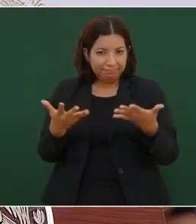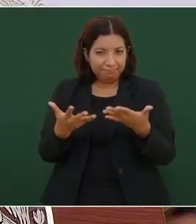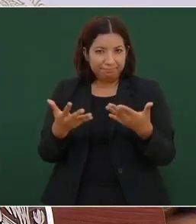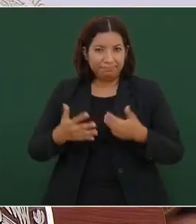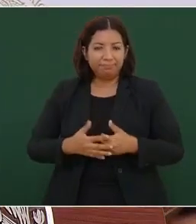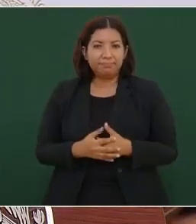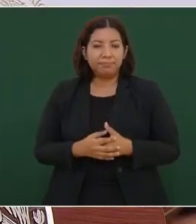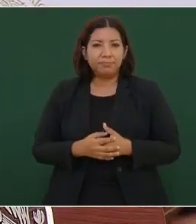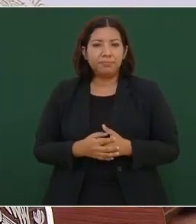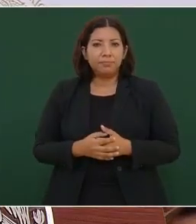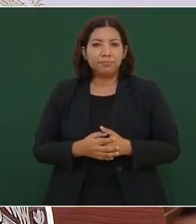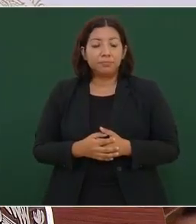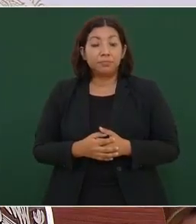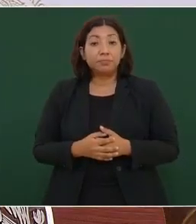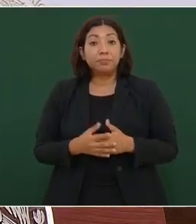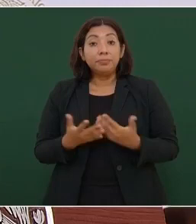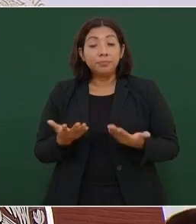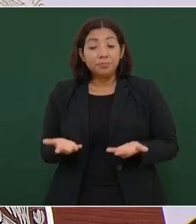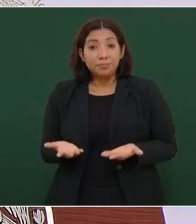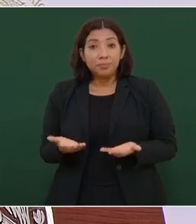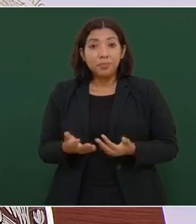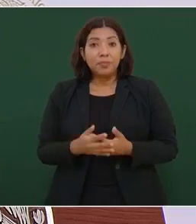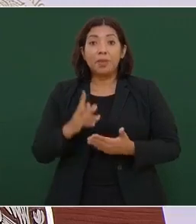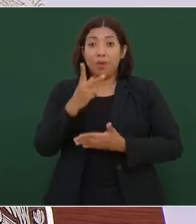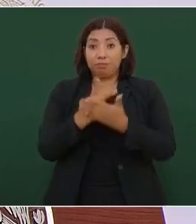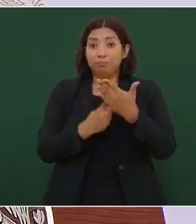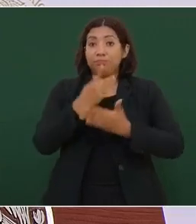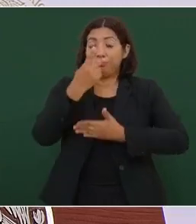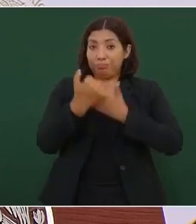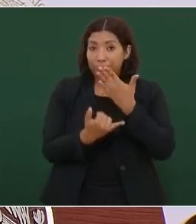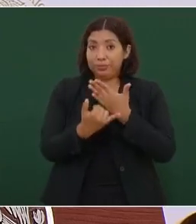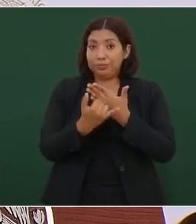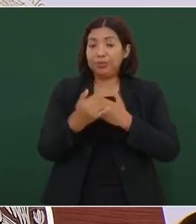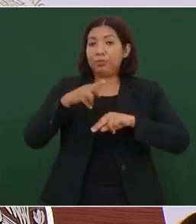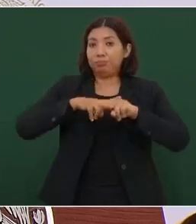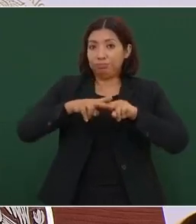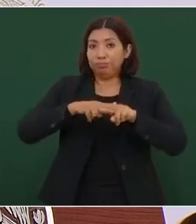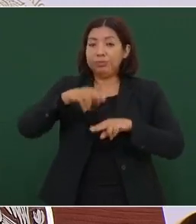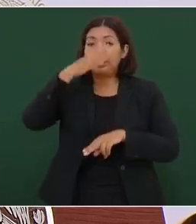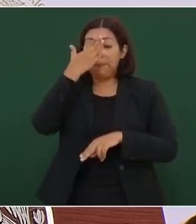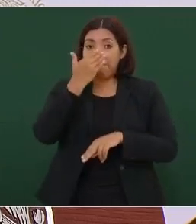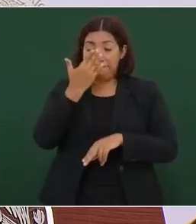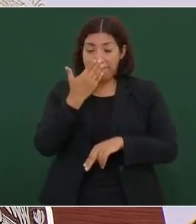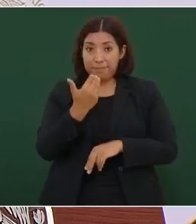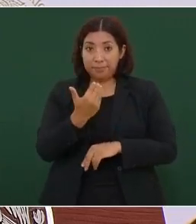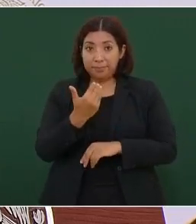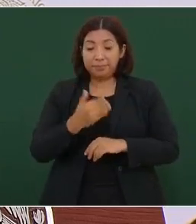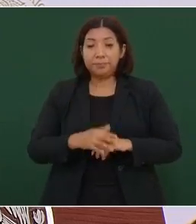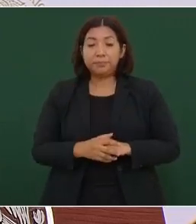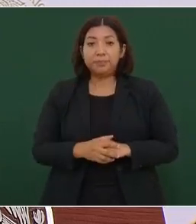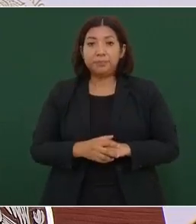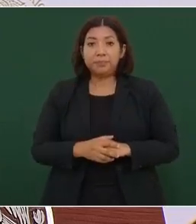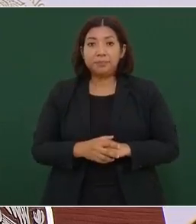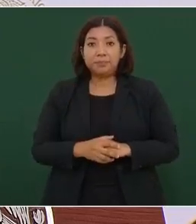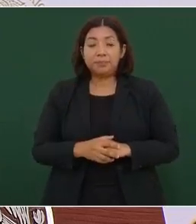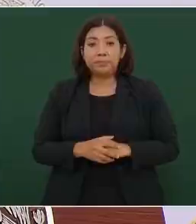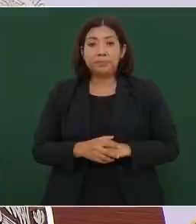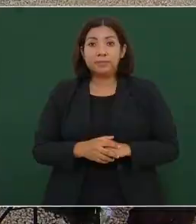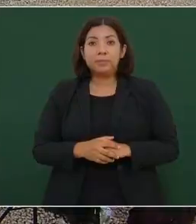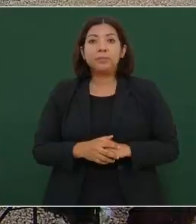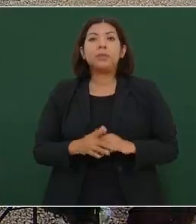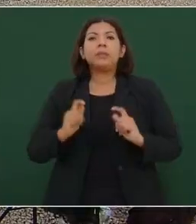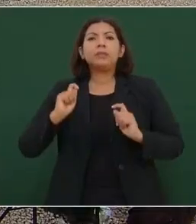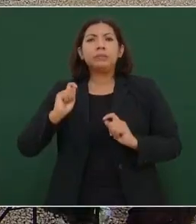con el proyecto del Tren Maya, también hay considerado un incremento de